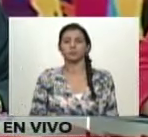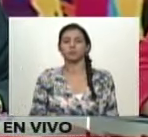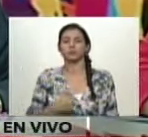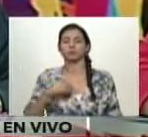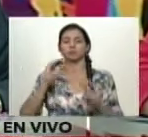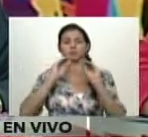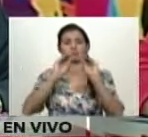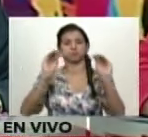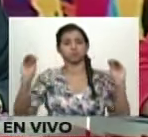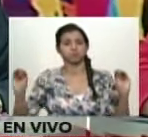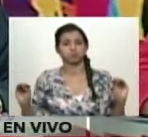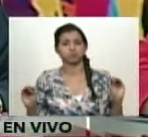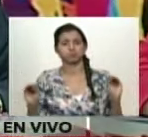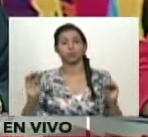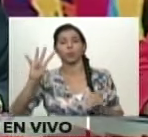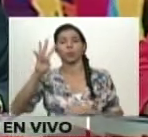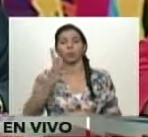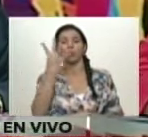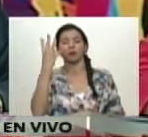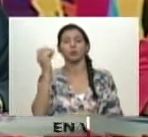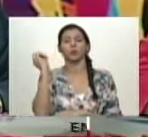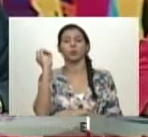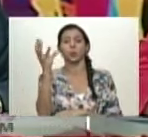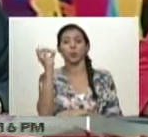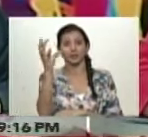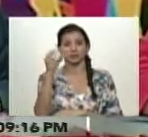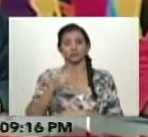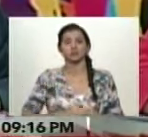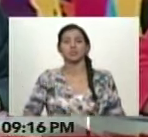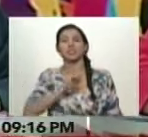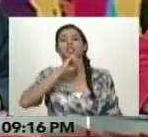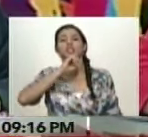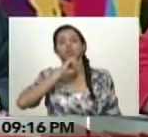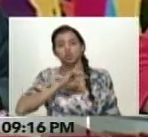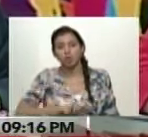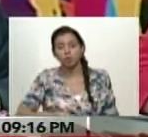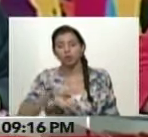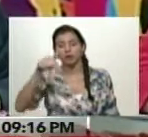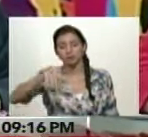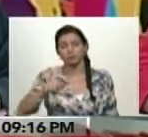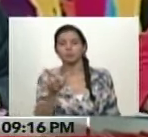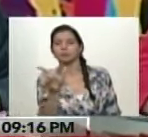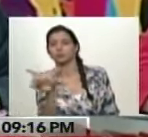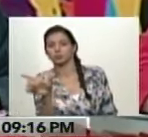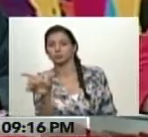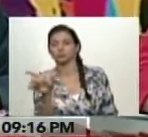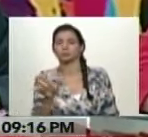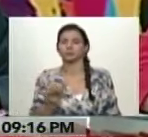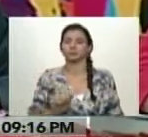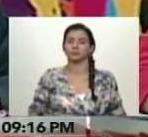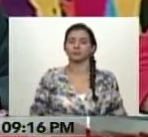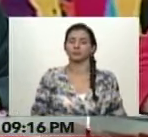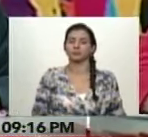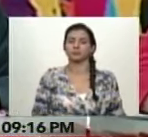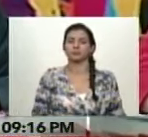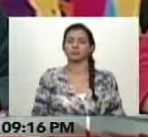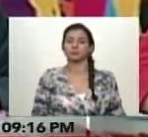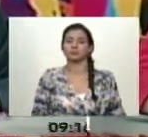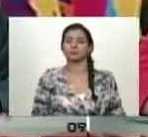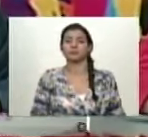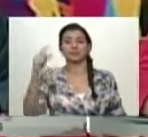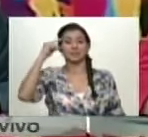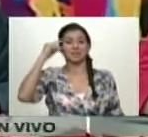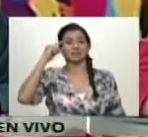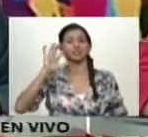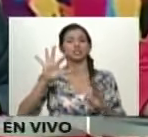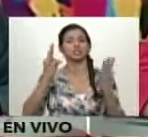convoco al cuarto Congreso Histórico del Partido Socialista Unido de Venezuela para el